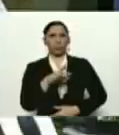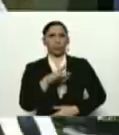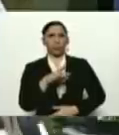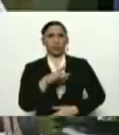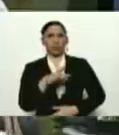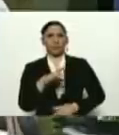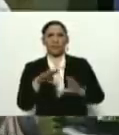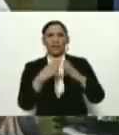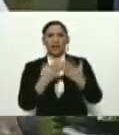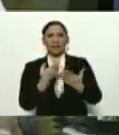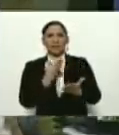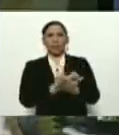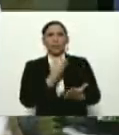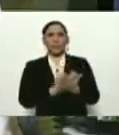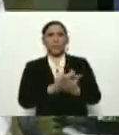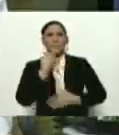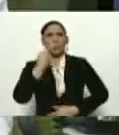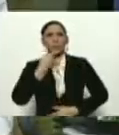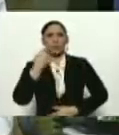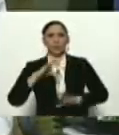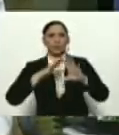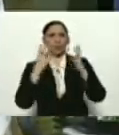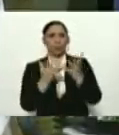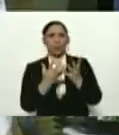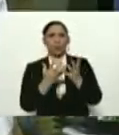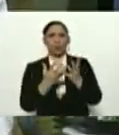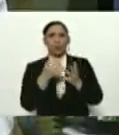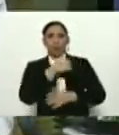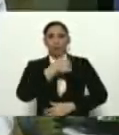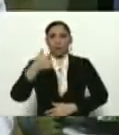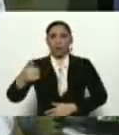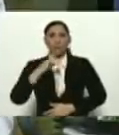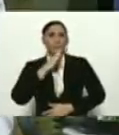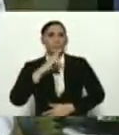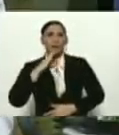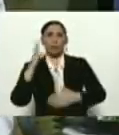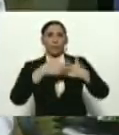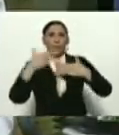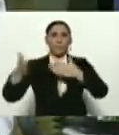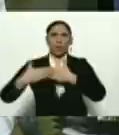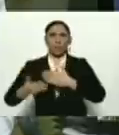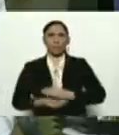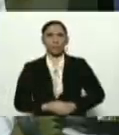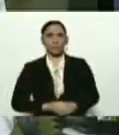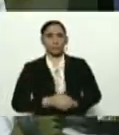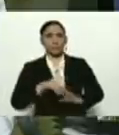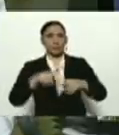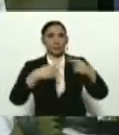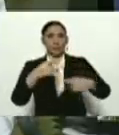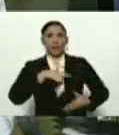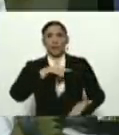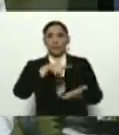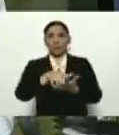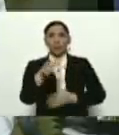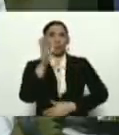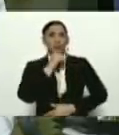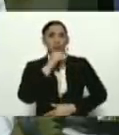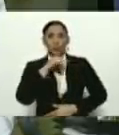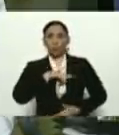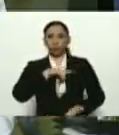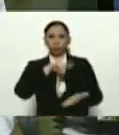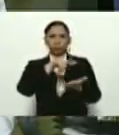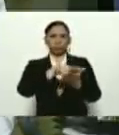economía política global. Cada barco al que se le cerraron los puertos, cada avión que no encontró pista para